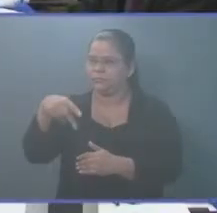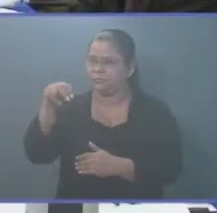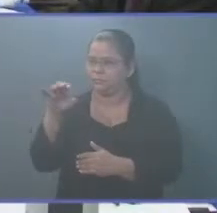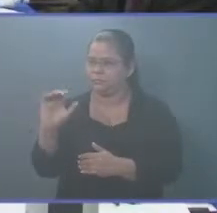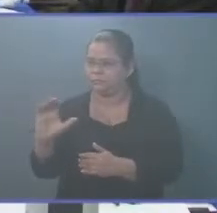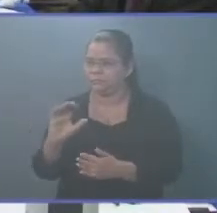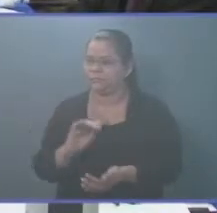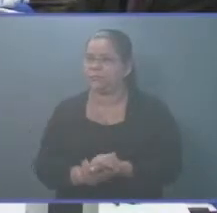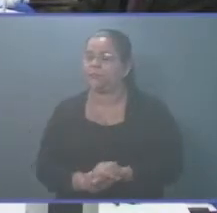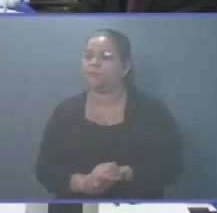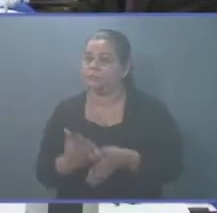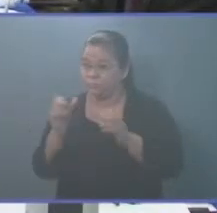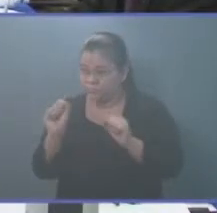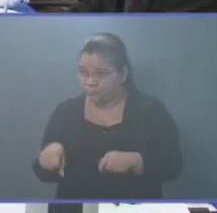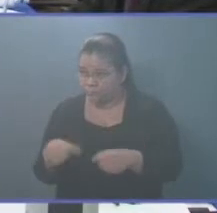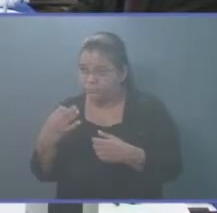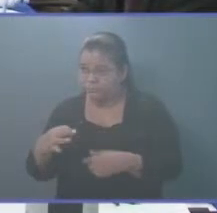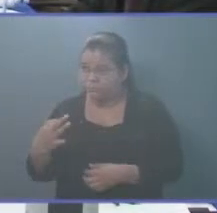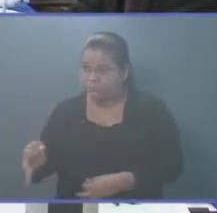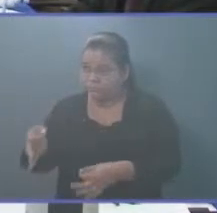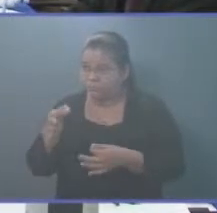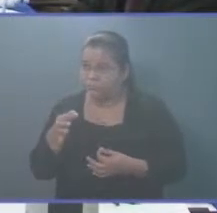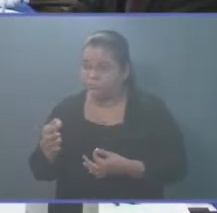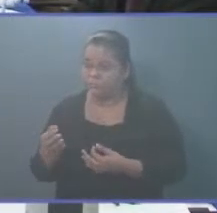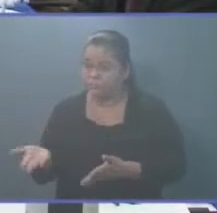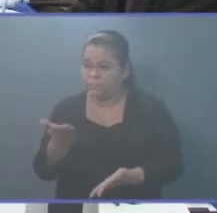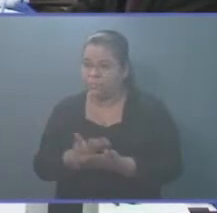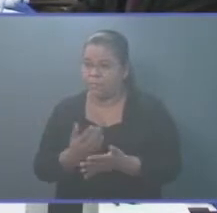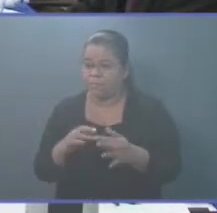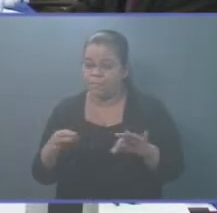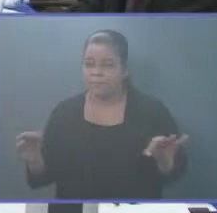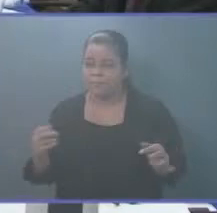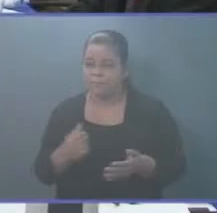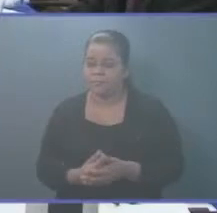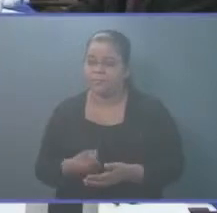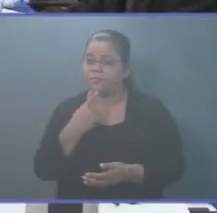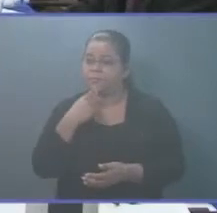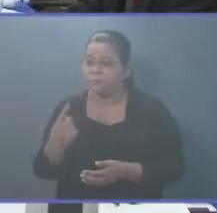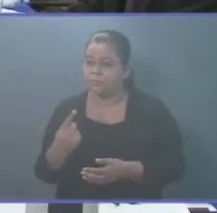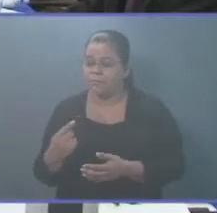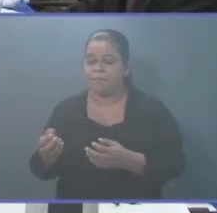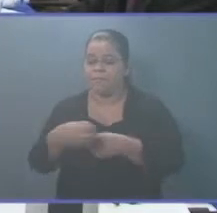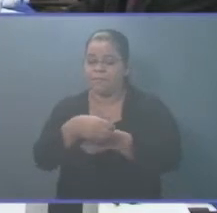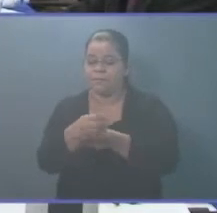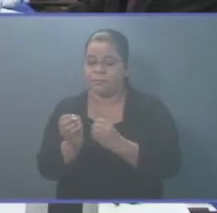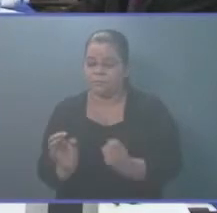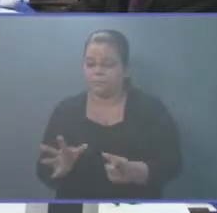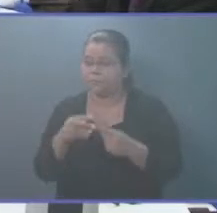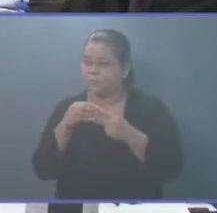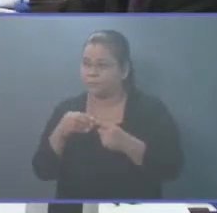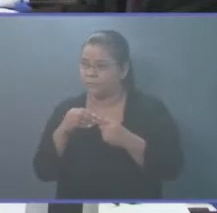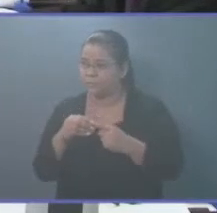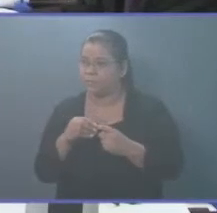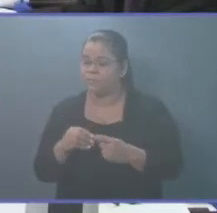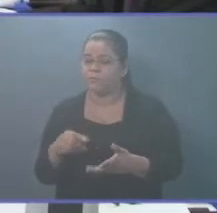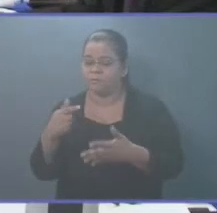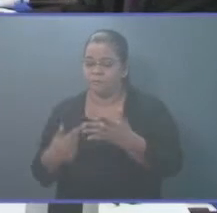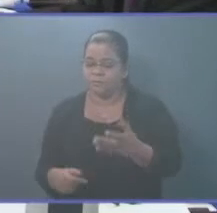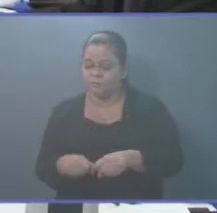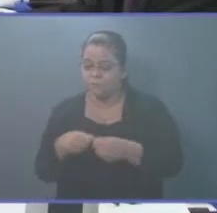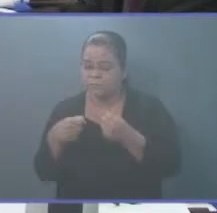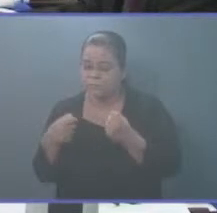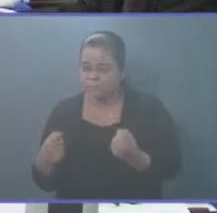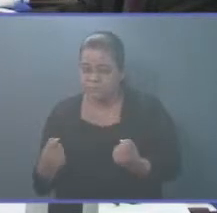Civil. ¿Me puede dar la redacción, por favor? Ajá, sería la unidad especializada delitos